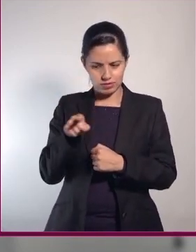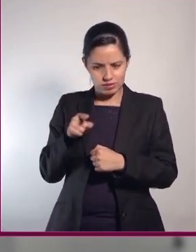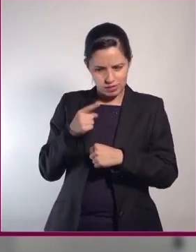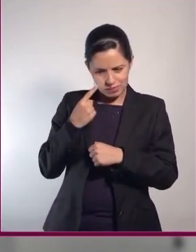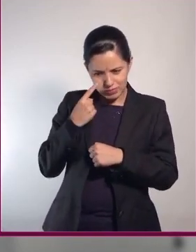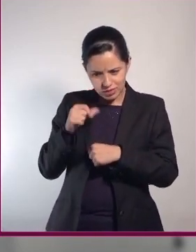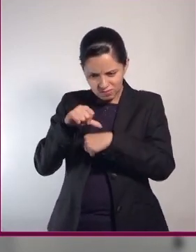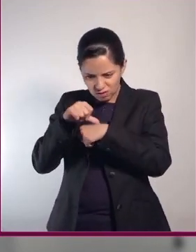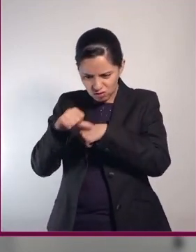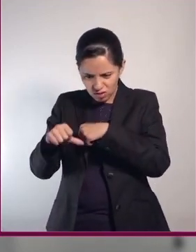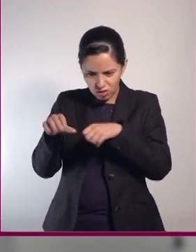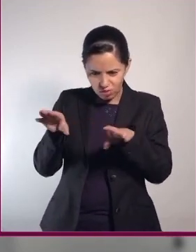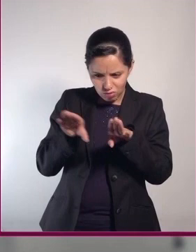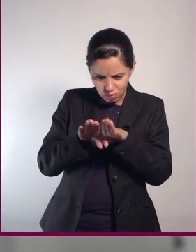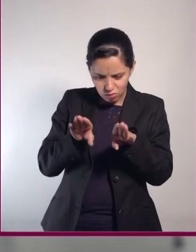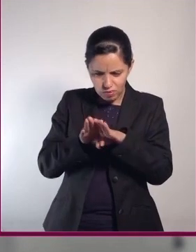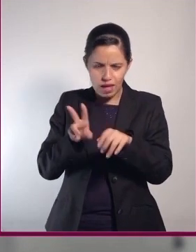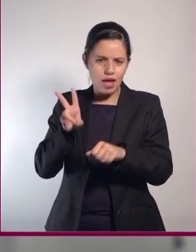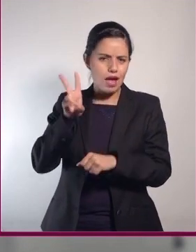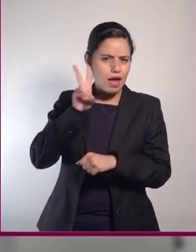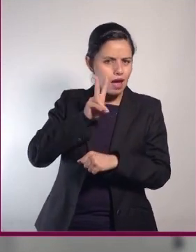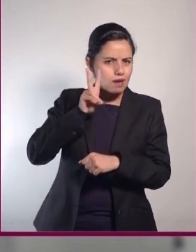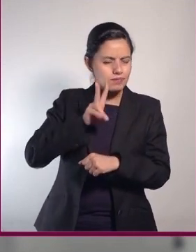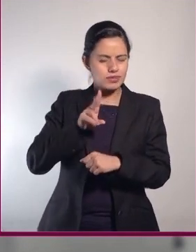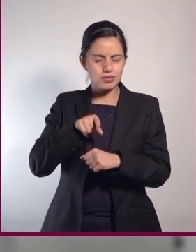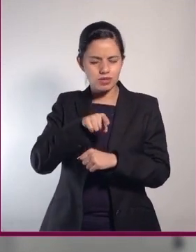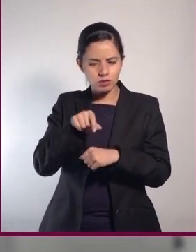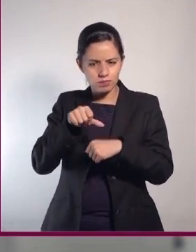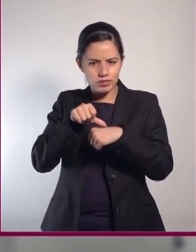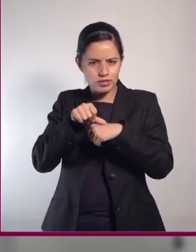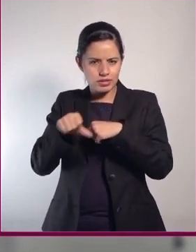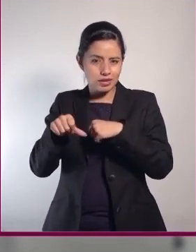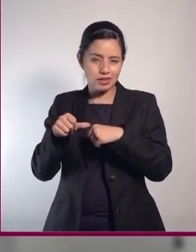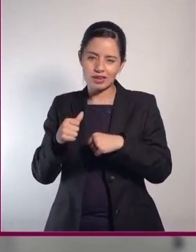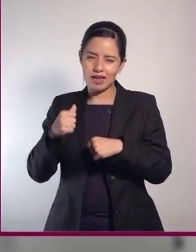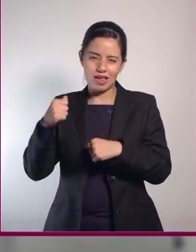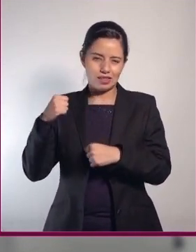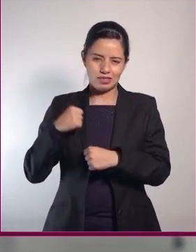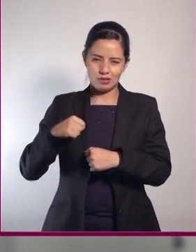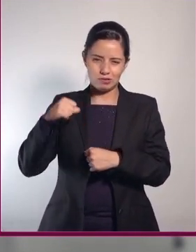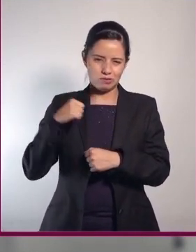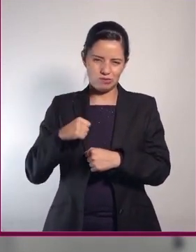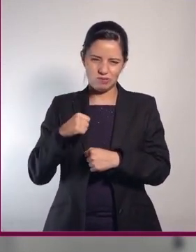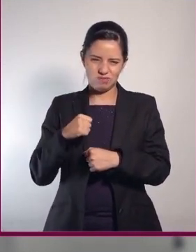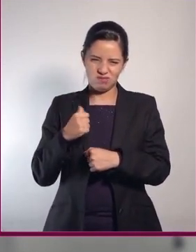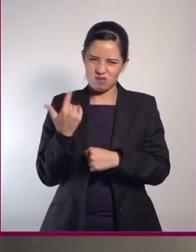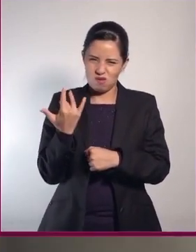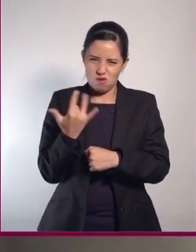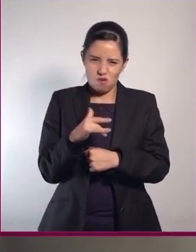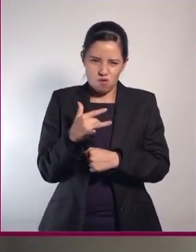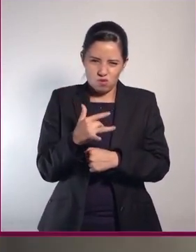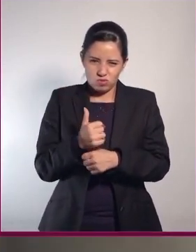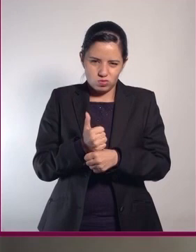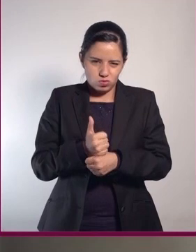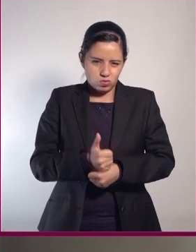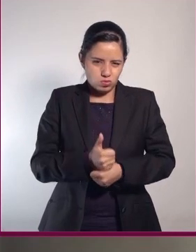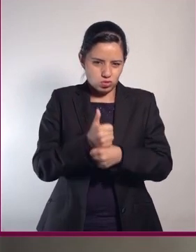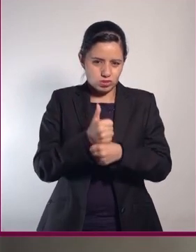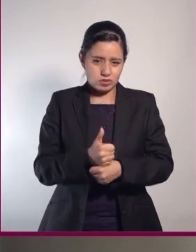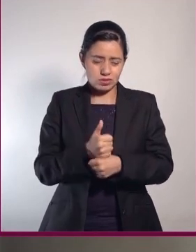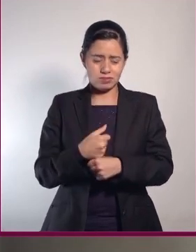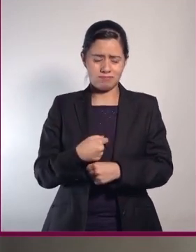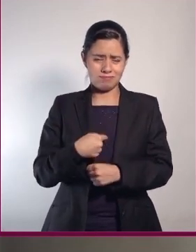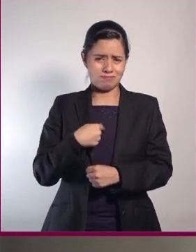cirujanos de esa época crearon métodos quirúrgicos muy primitivos y terribles. Realmente no